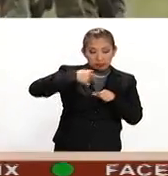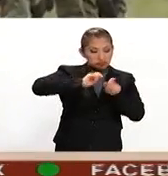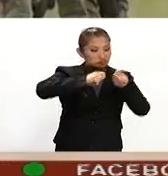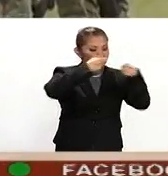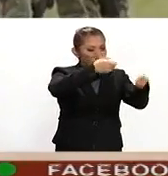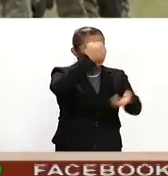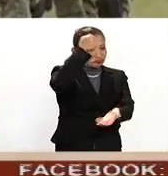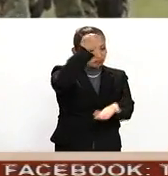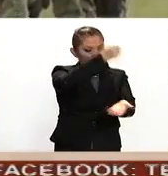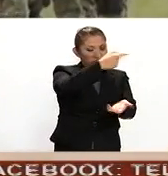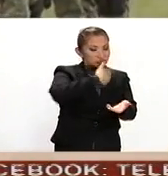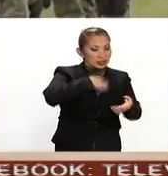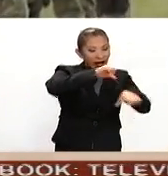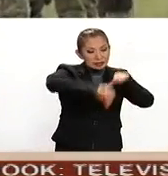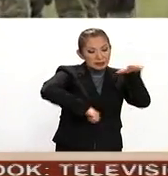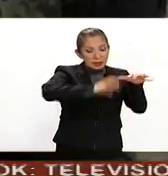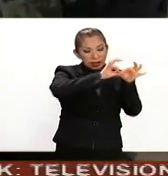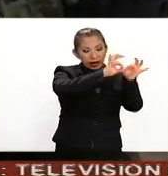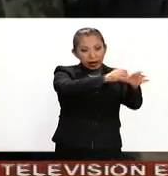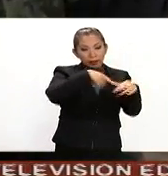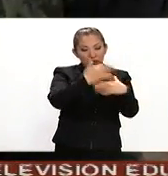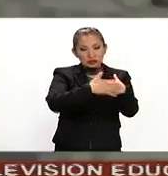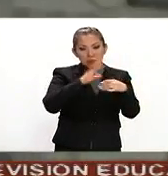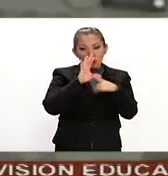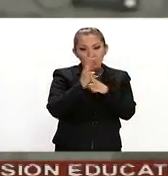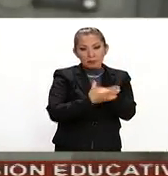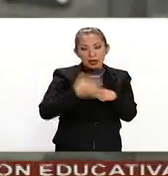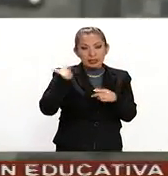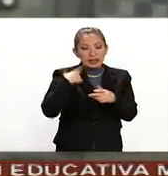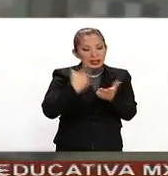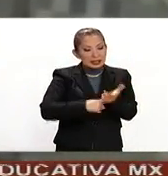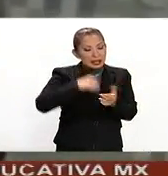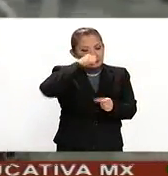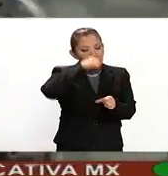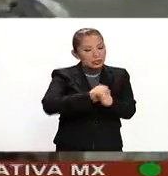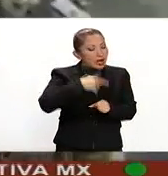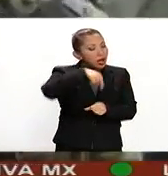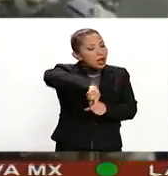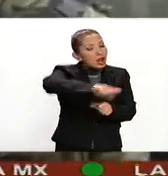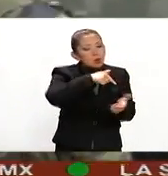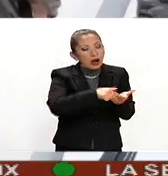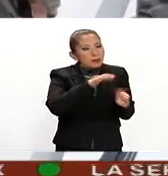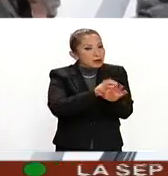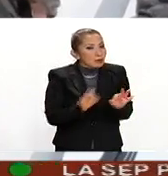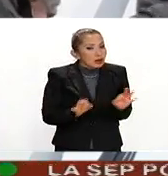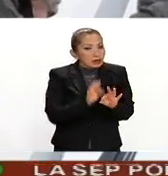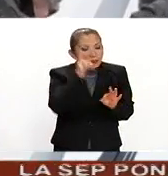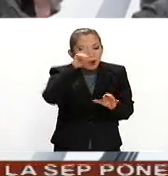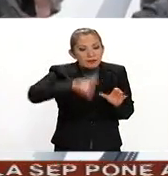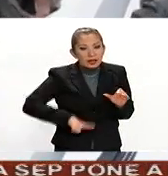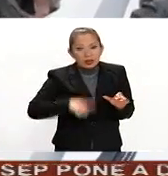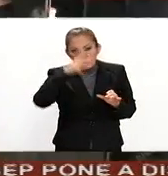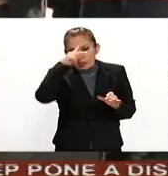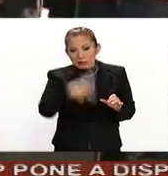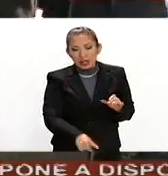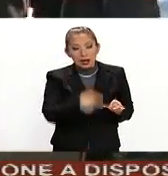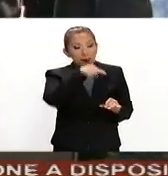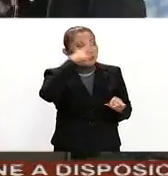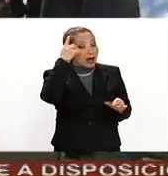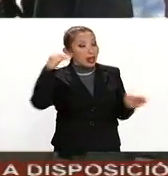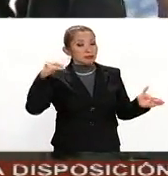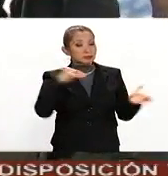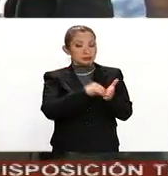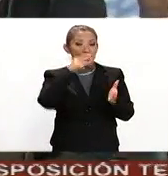asignarán recursos y articularán acciones en el marco de la Comisión Intersecretarial, el cual es el espacio más importante del Gobierno de la República para